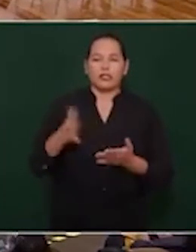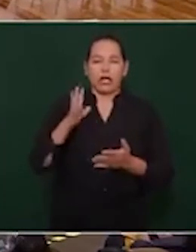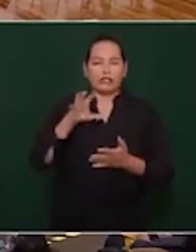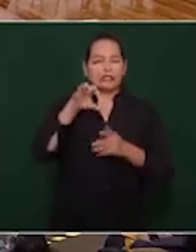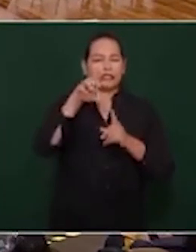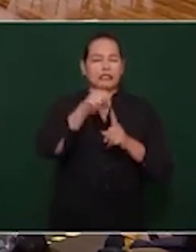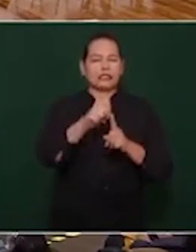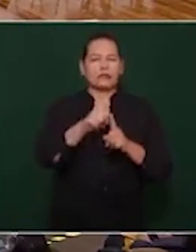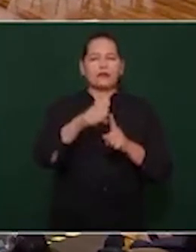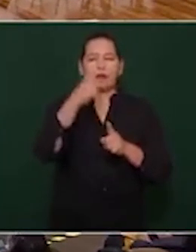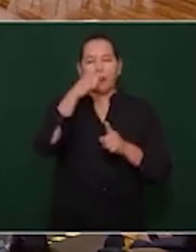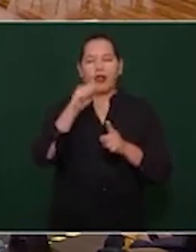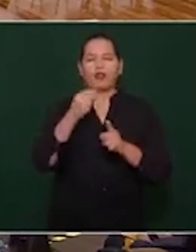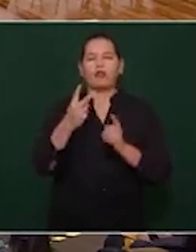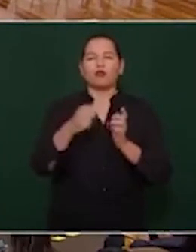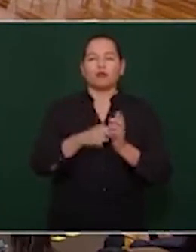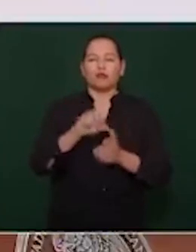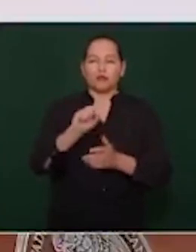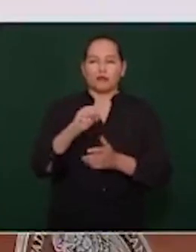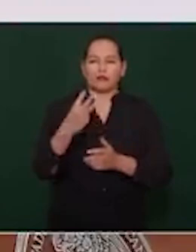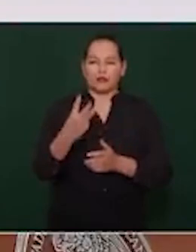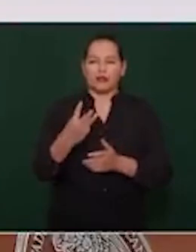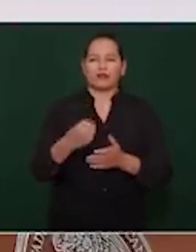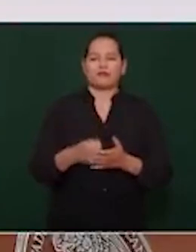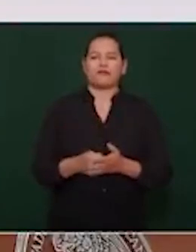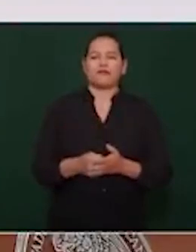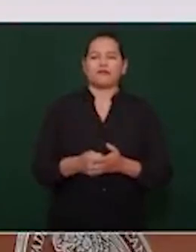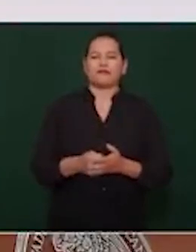23, de tal manera que en el 23 tendrá